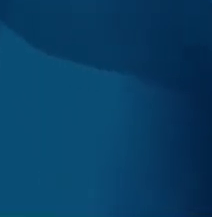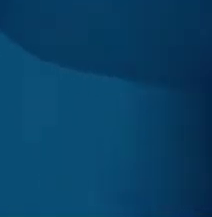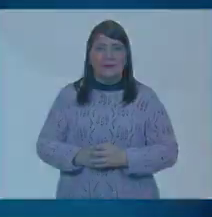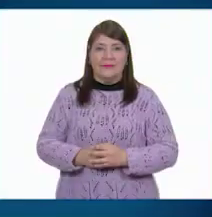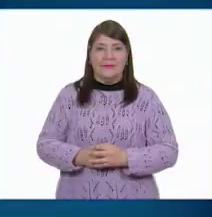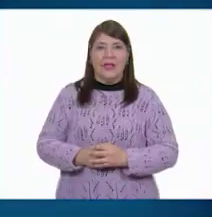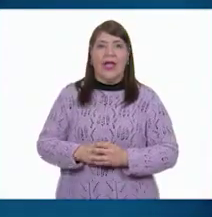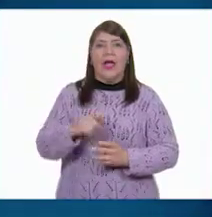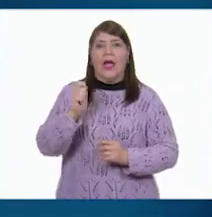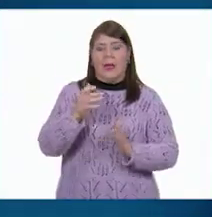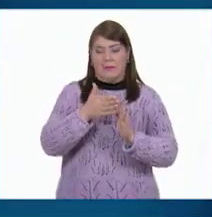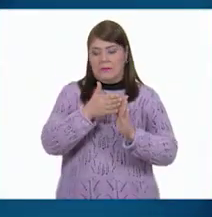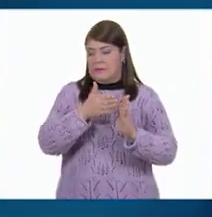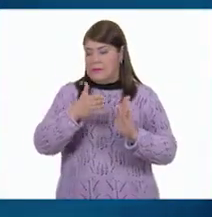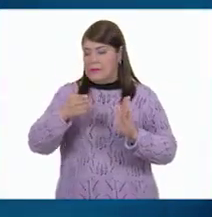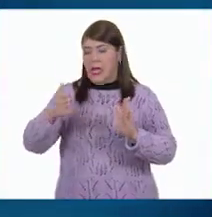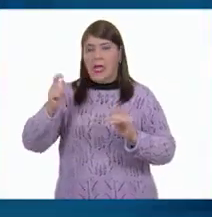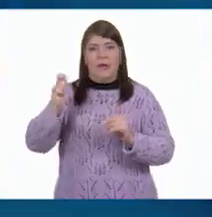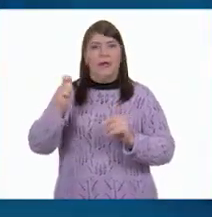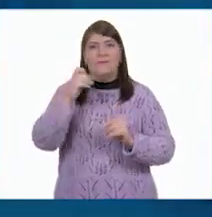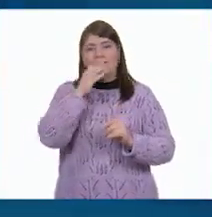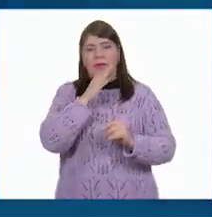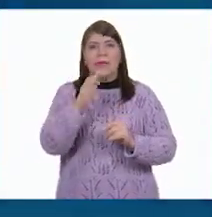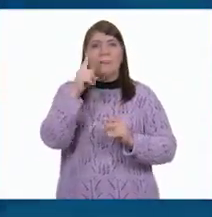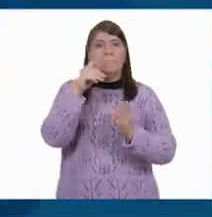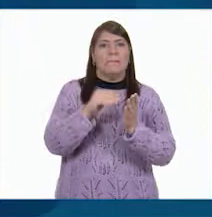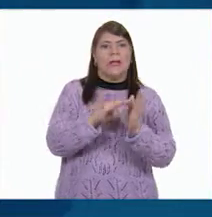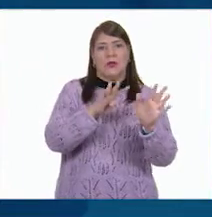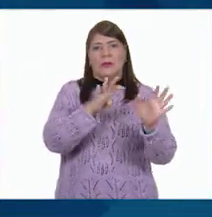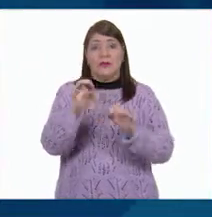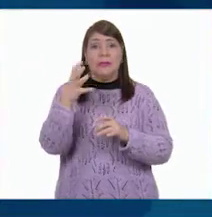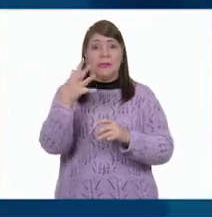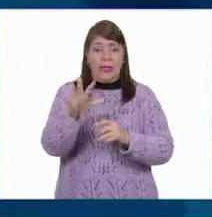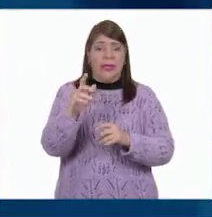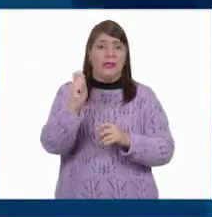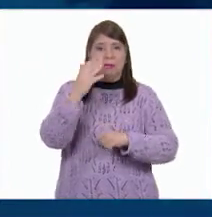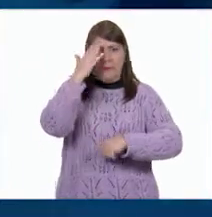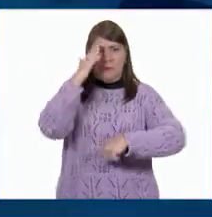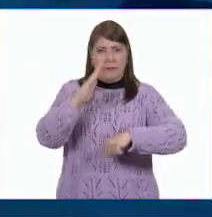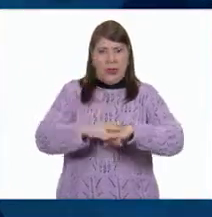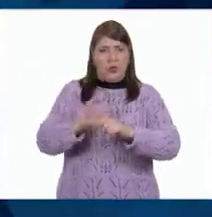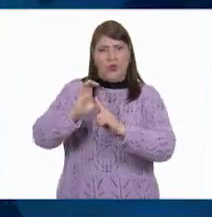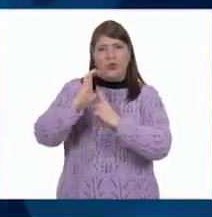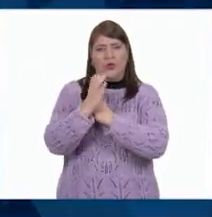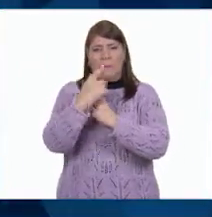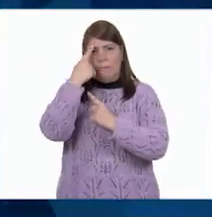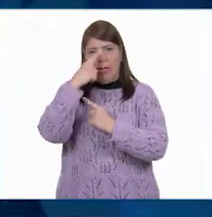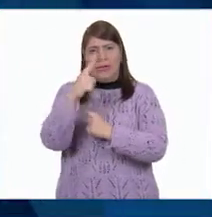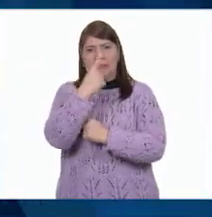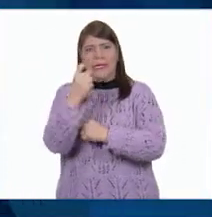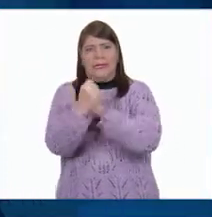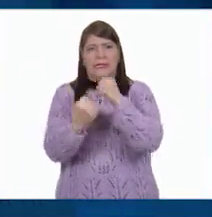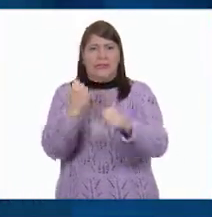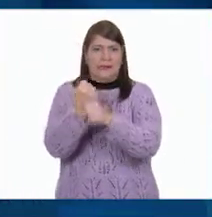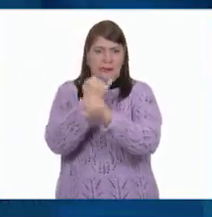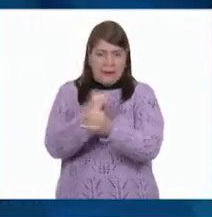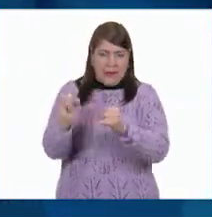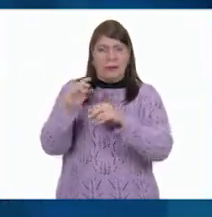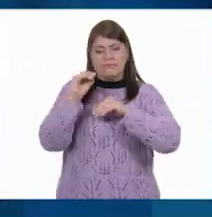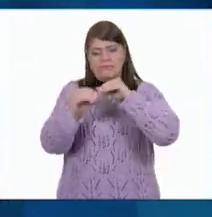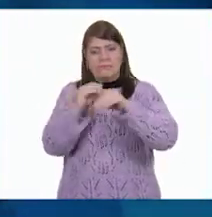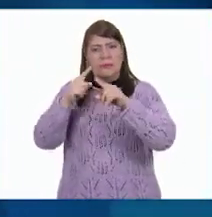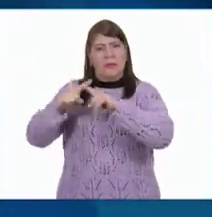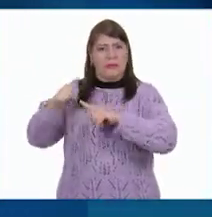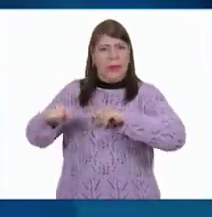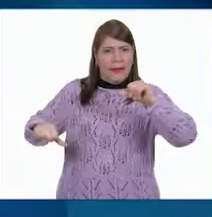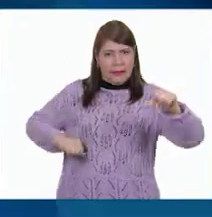En el marco de la gran festividad nacional de 1910, la Comisión del Centenario organizó un programa de numerosas actividades cívicas